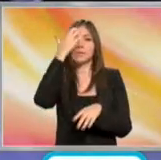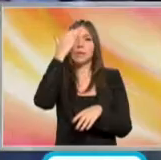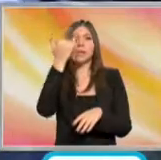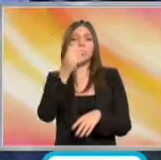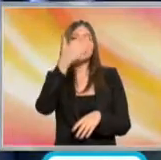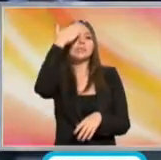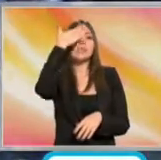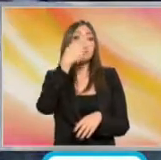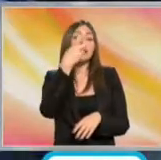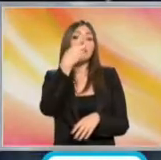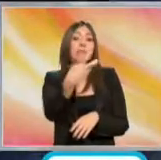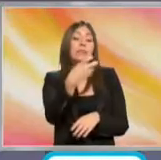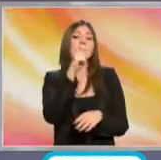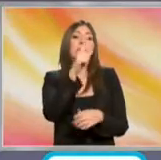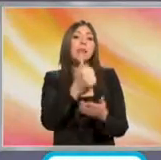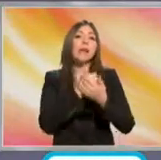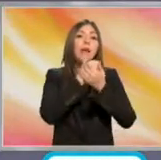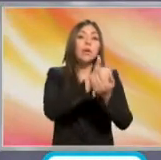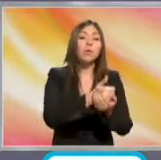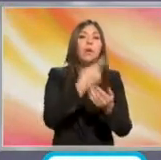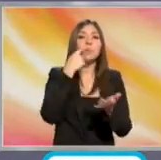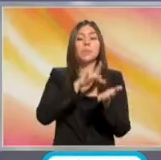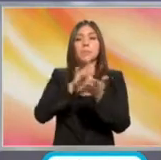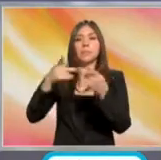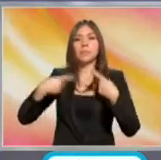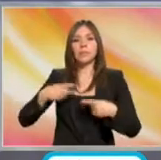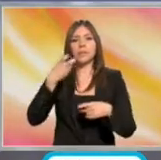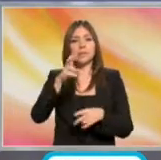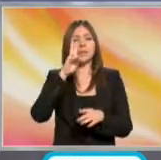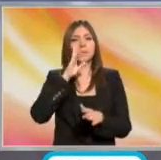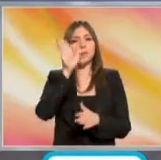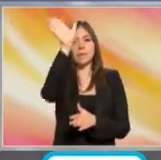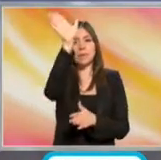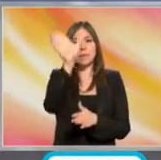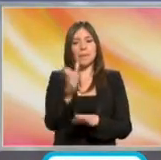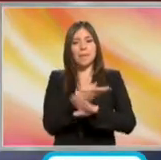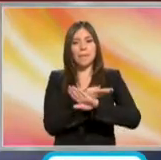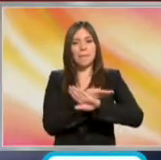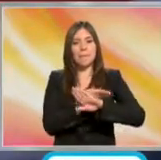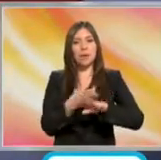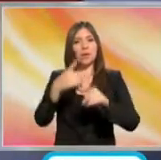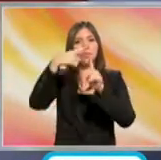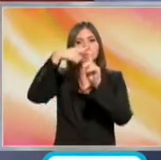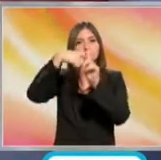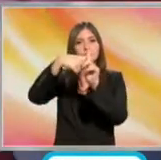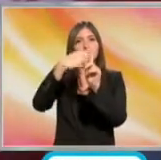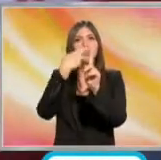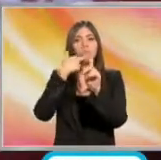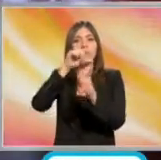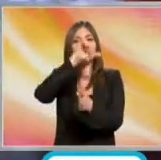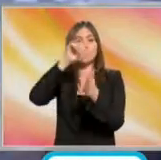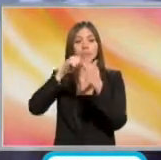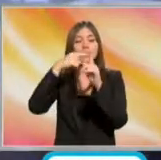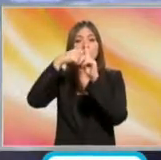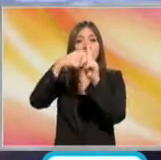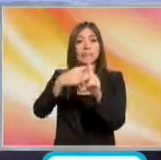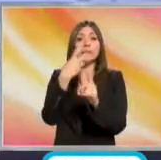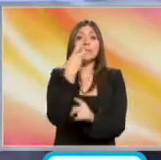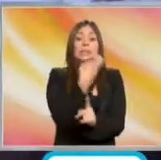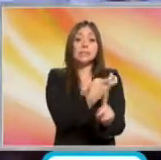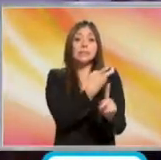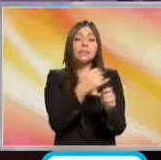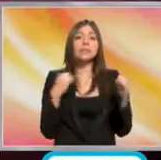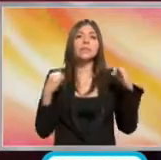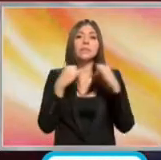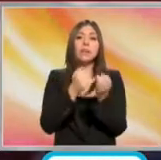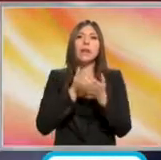al bienestar social. Y es que este fondo blanco con una gran cruz roja al centro representa a una institución que ha ayudado a